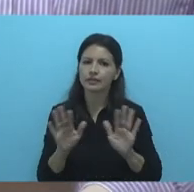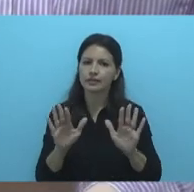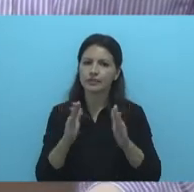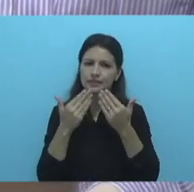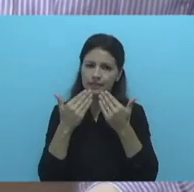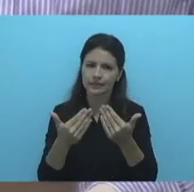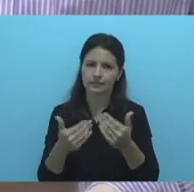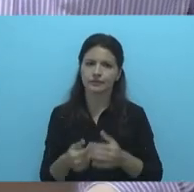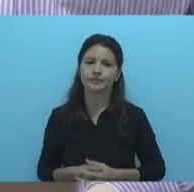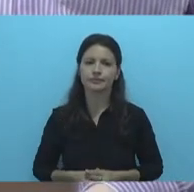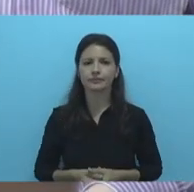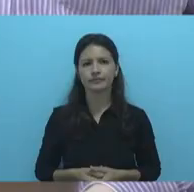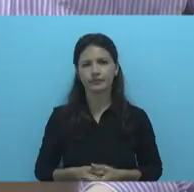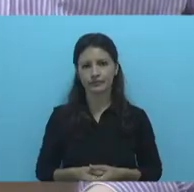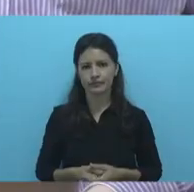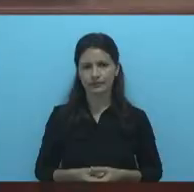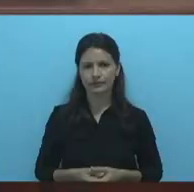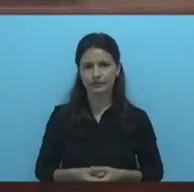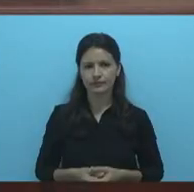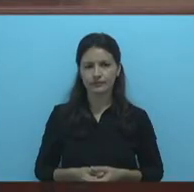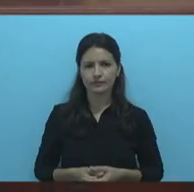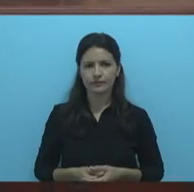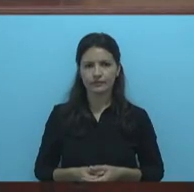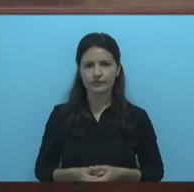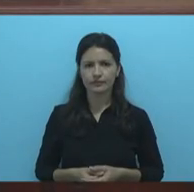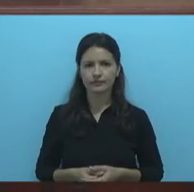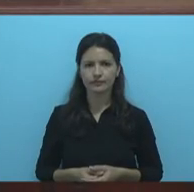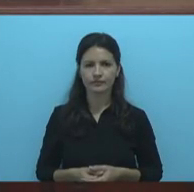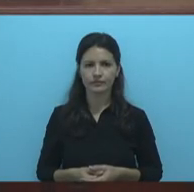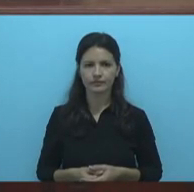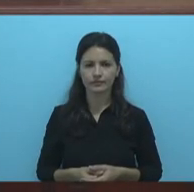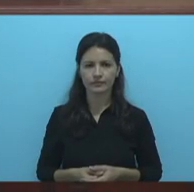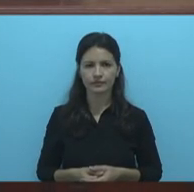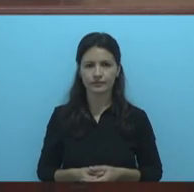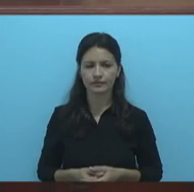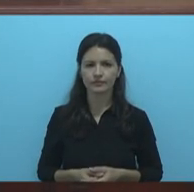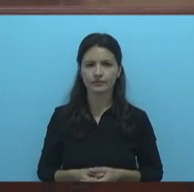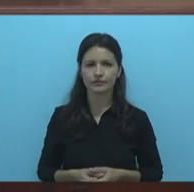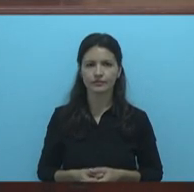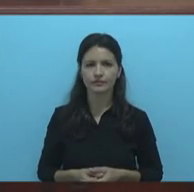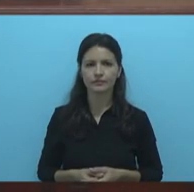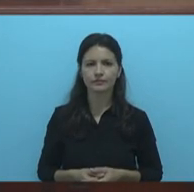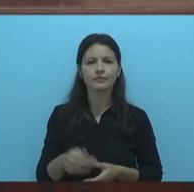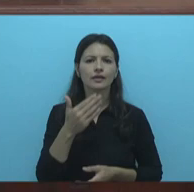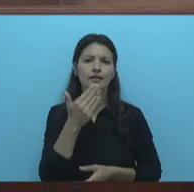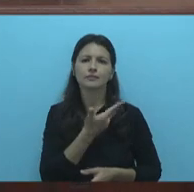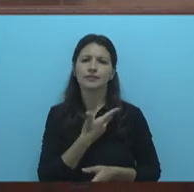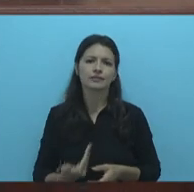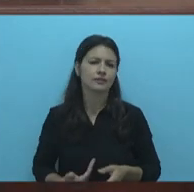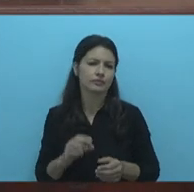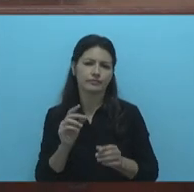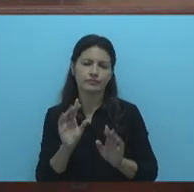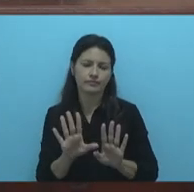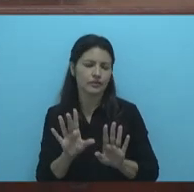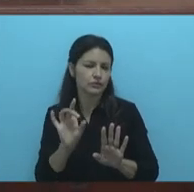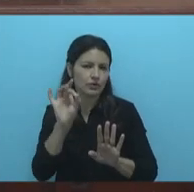Gracias. Gracias, diputada. Diputado Nicolás Mayoraz, tiene la palabra. Gracias, presidente. Solo para agregar y pedir,